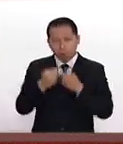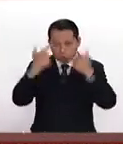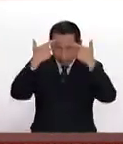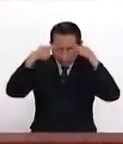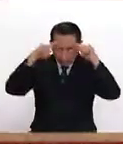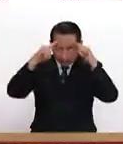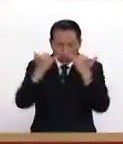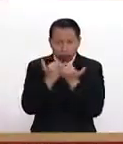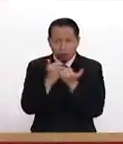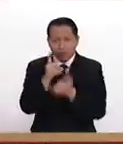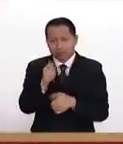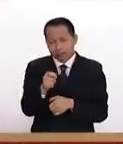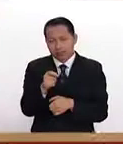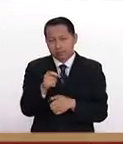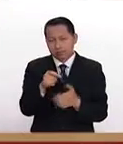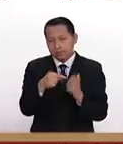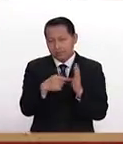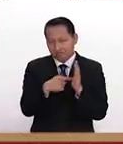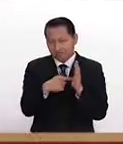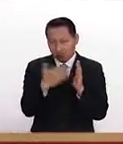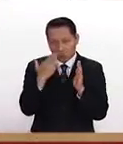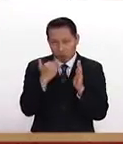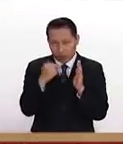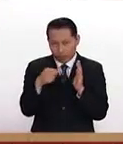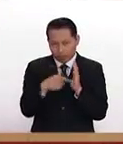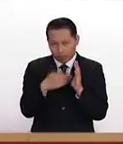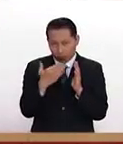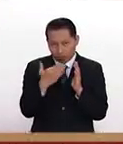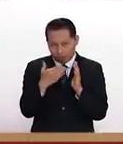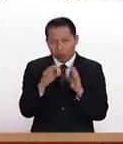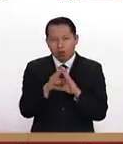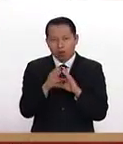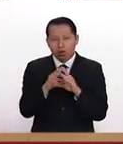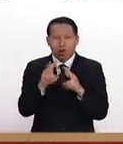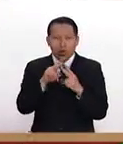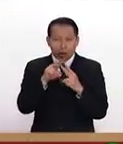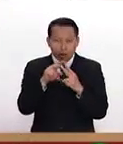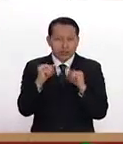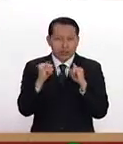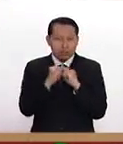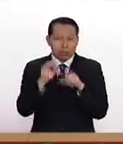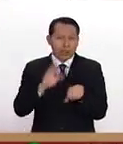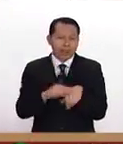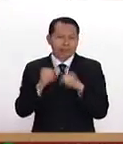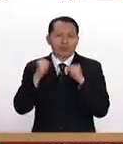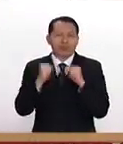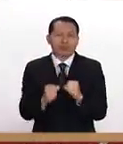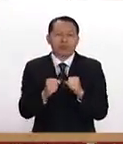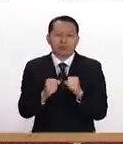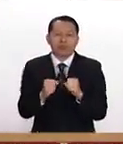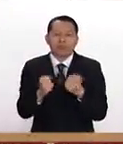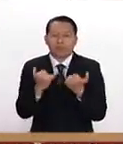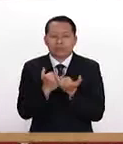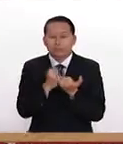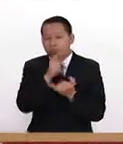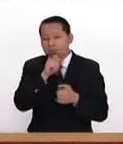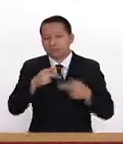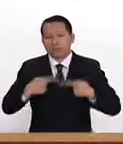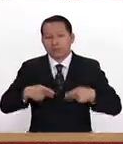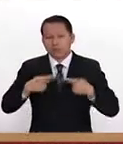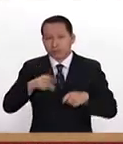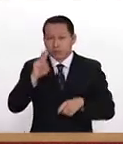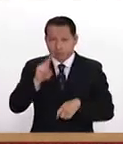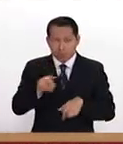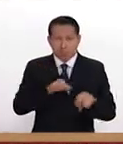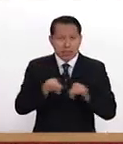decir lo que no está en este en este gráfico como las dos instituciones más sólidas y pues que la gente percibe que están